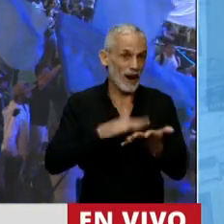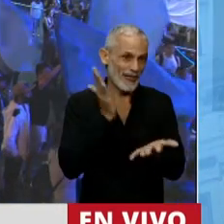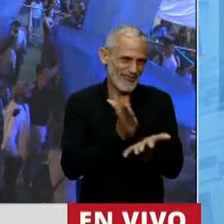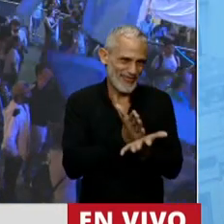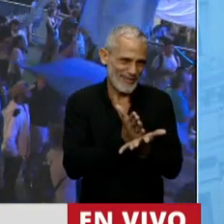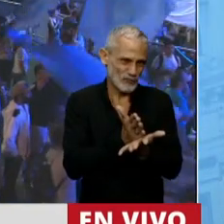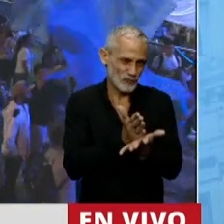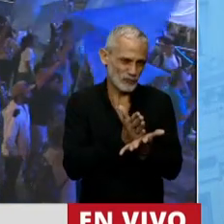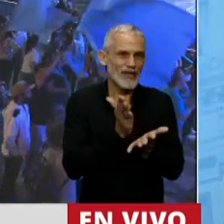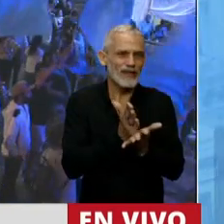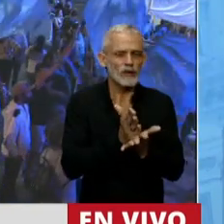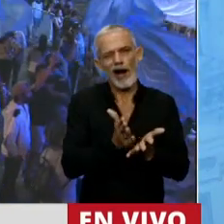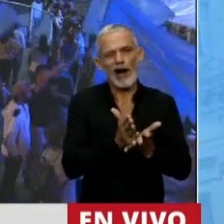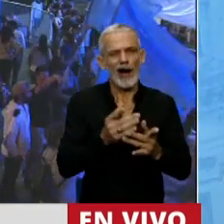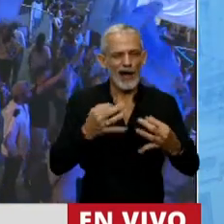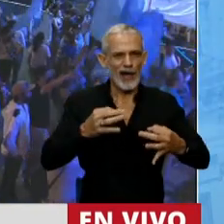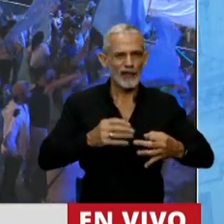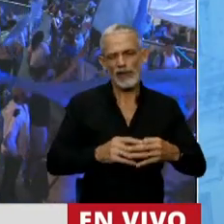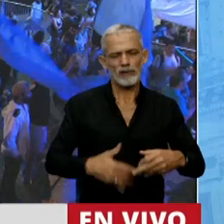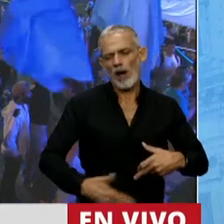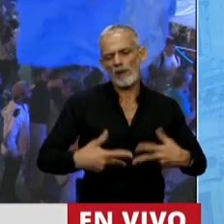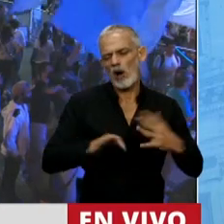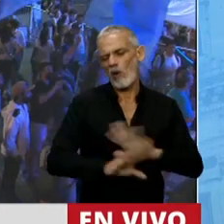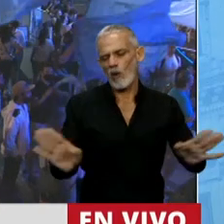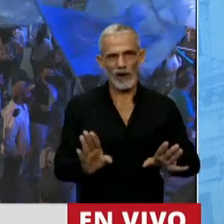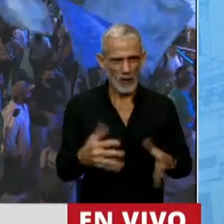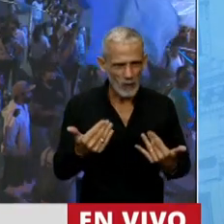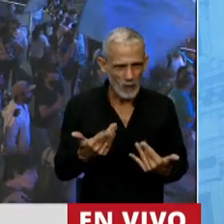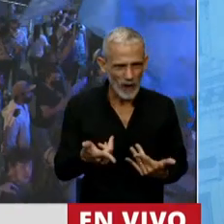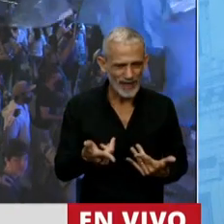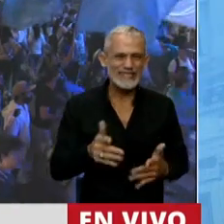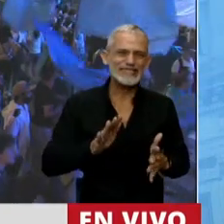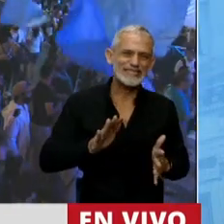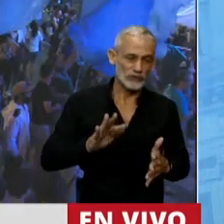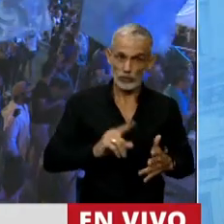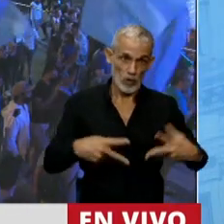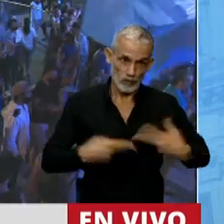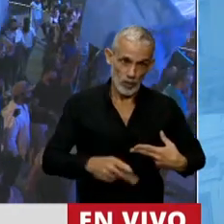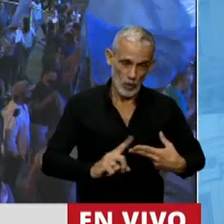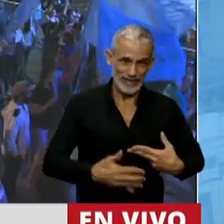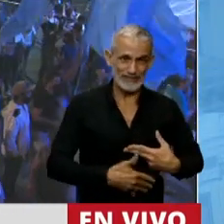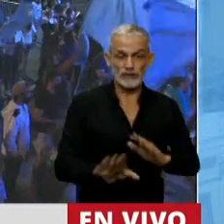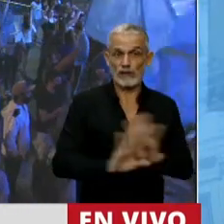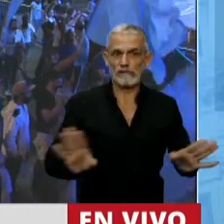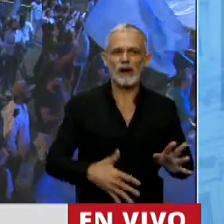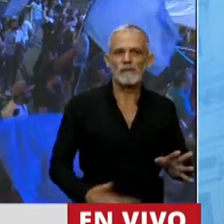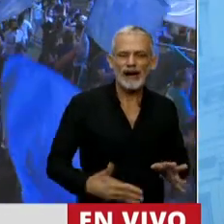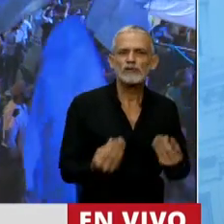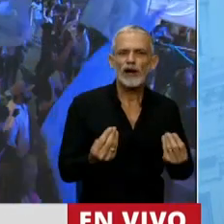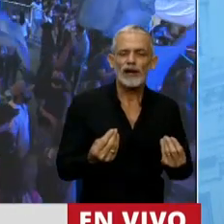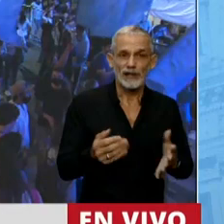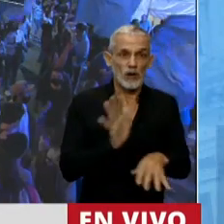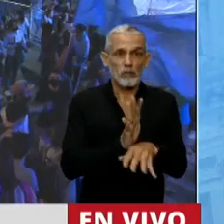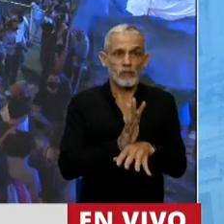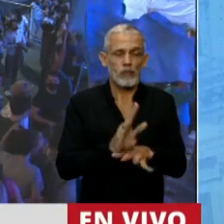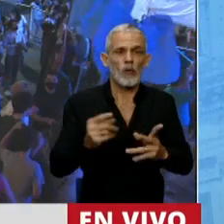derecho justifiquemos la interrupción, que en definitiva tampoco es interrupción. Interrupción es como si esto